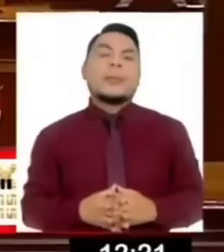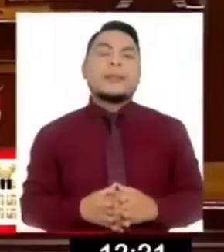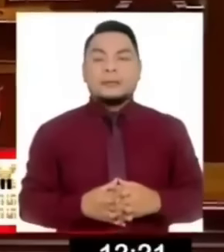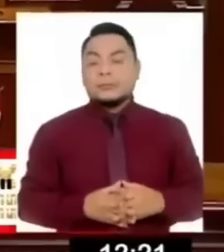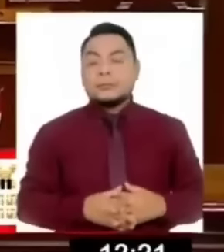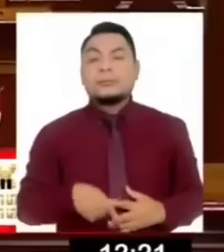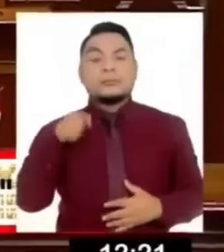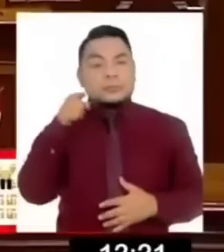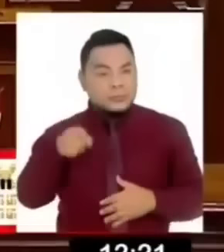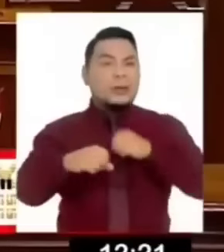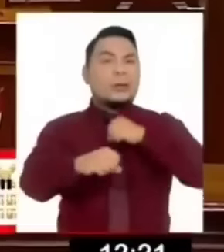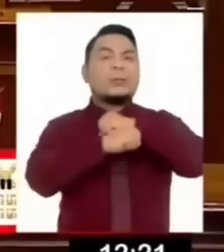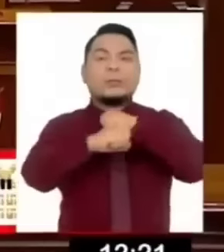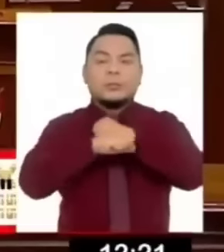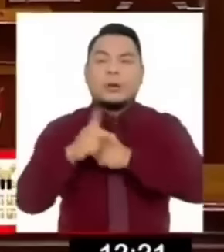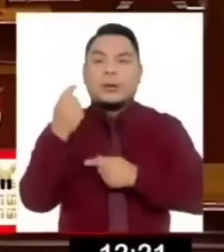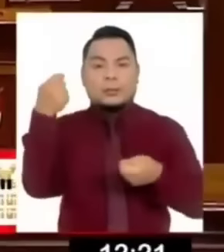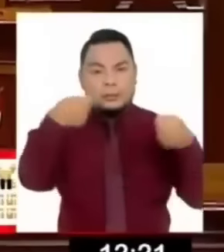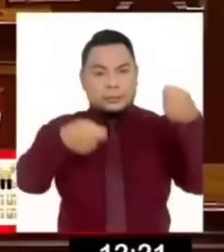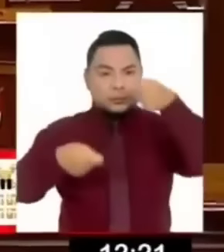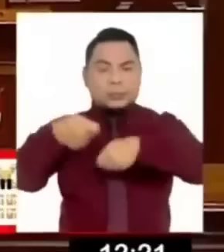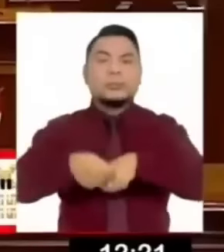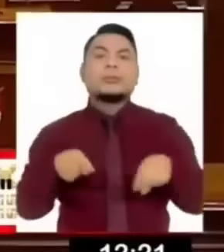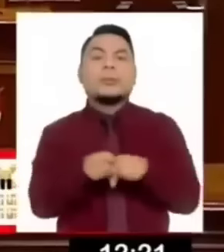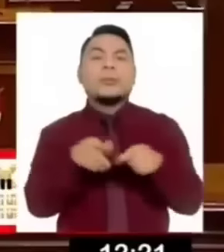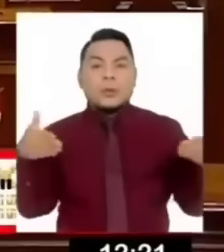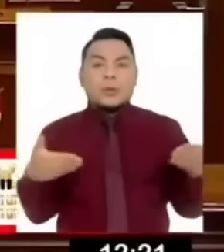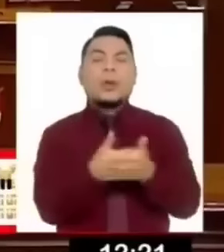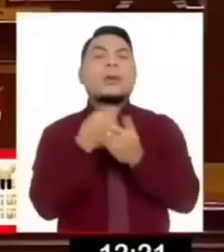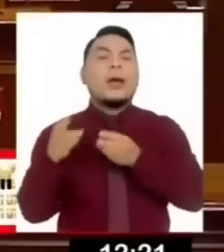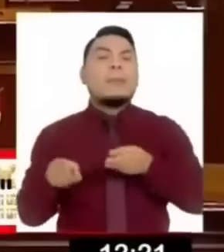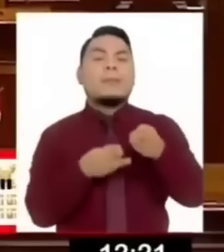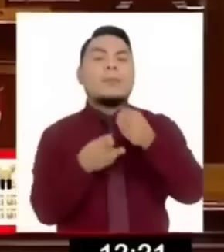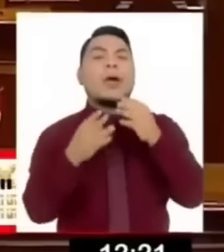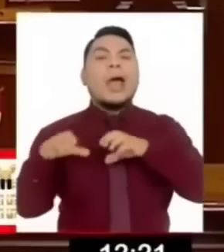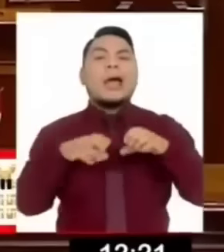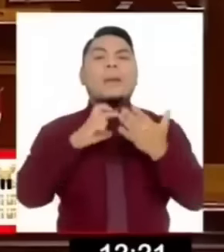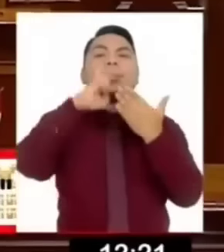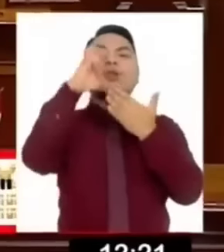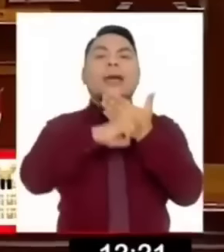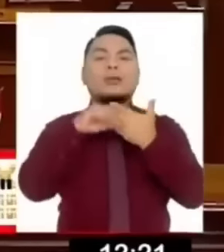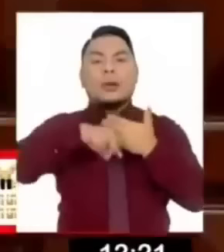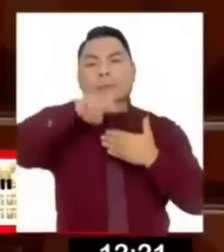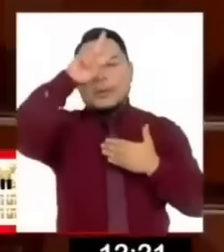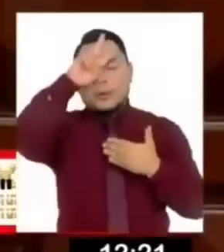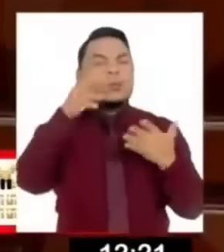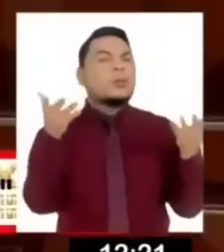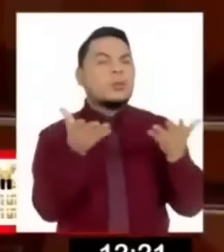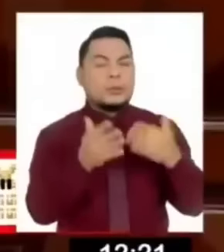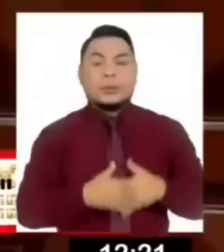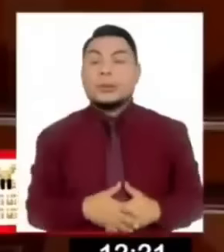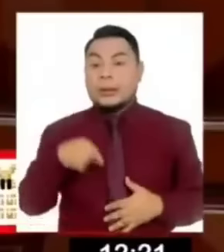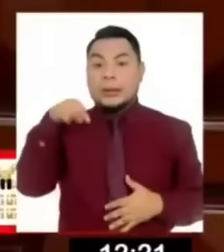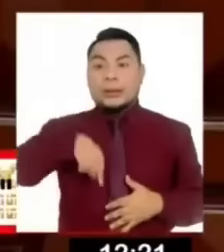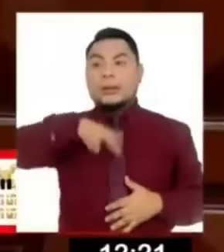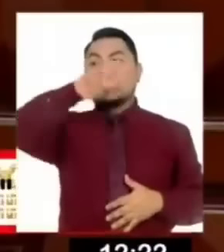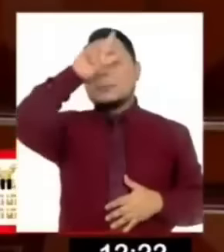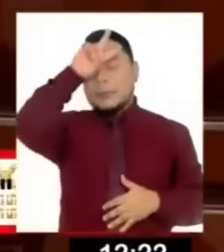La promoción de la inversión y una nueva forma de hacer proyectos en el Perú. El